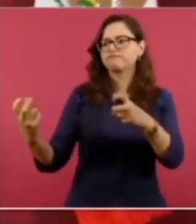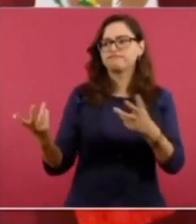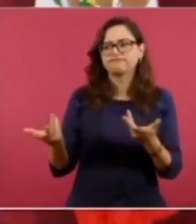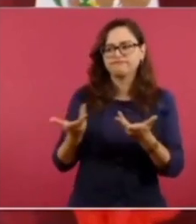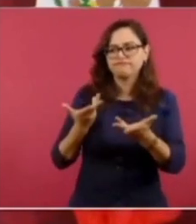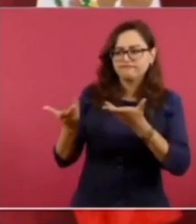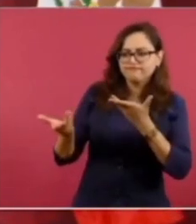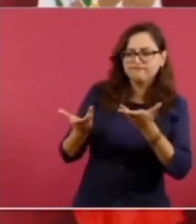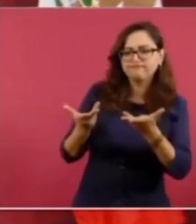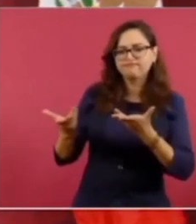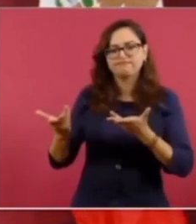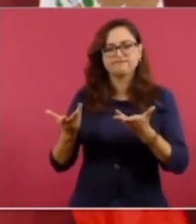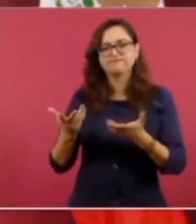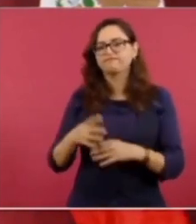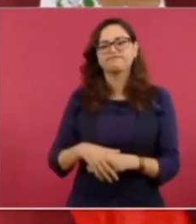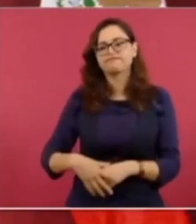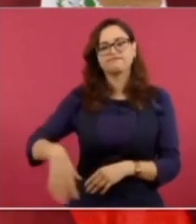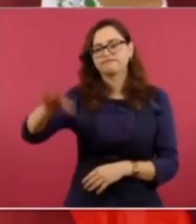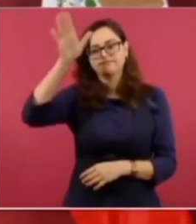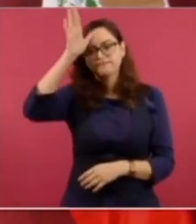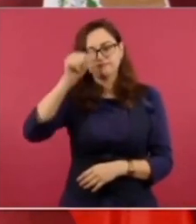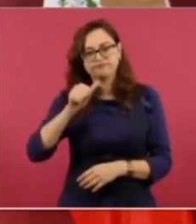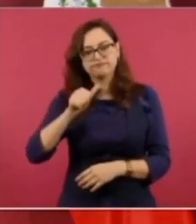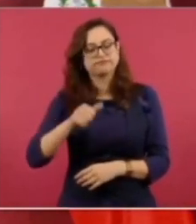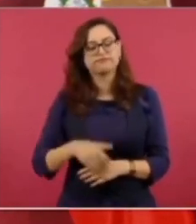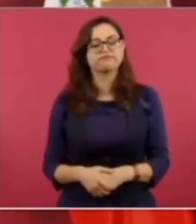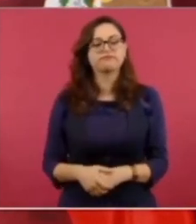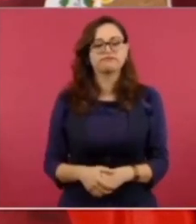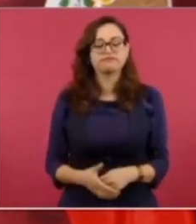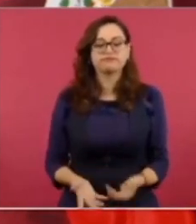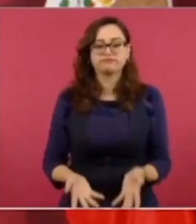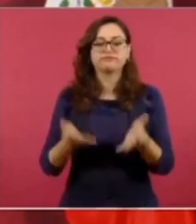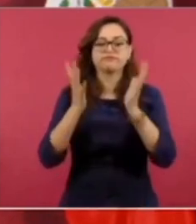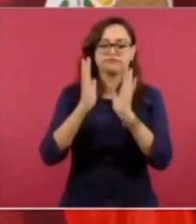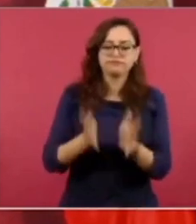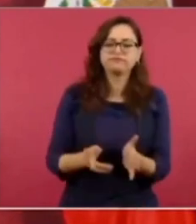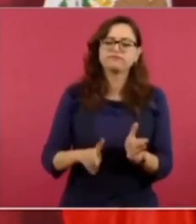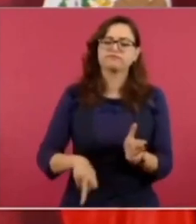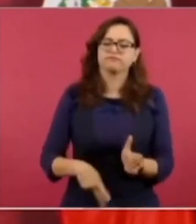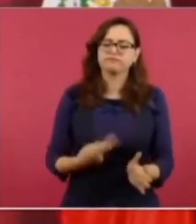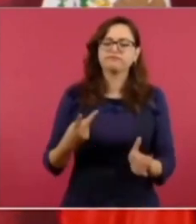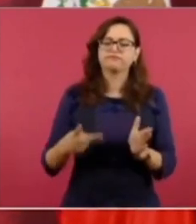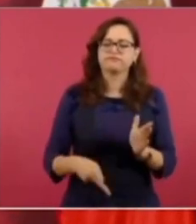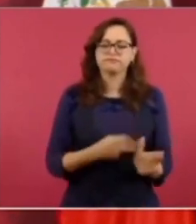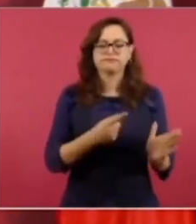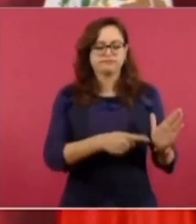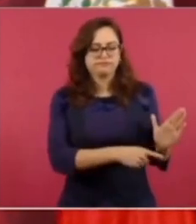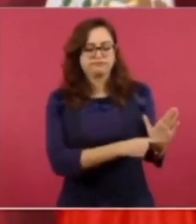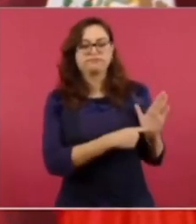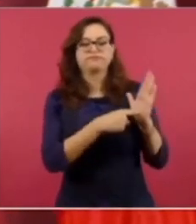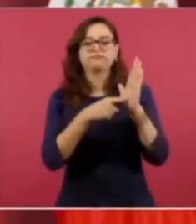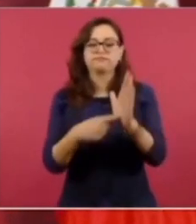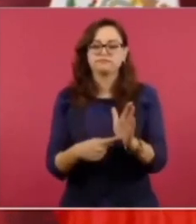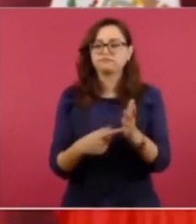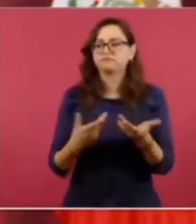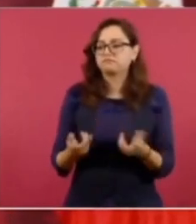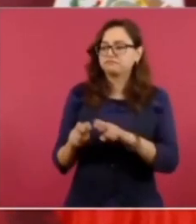diferencias. Ya las he mencionado. Tienen que ver con